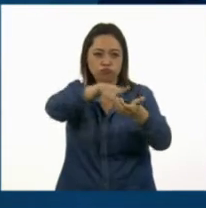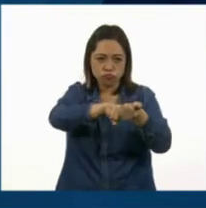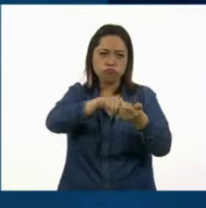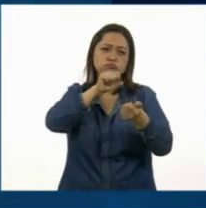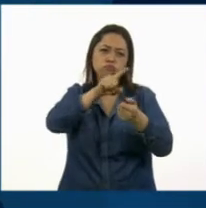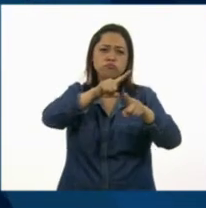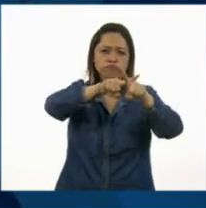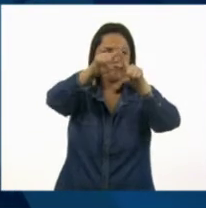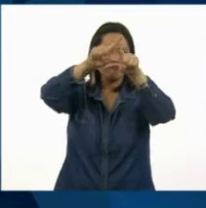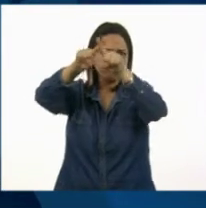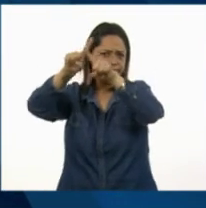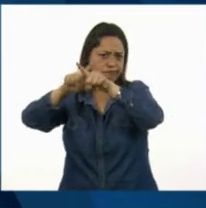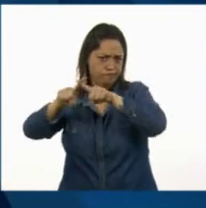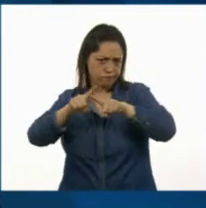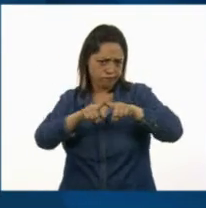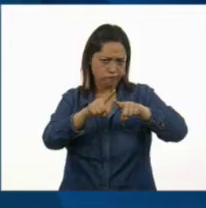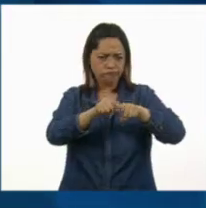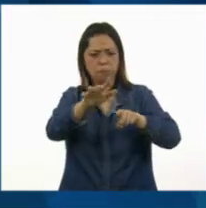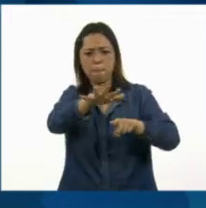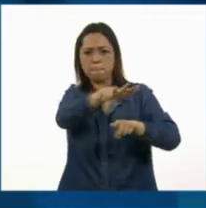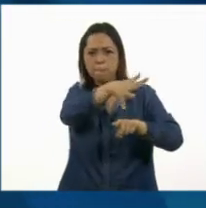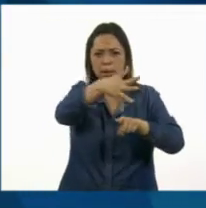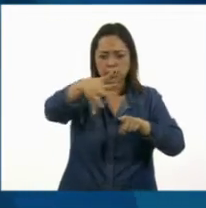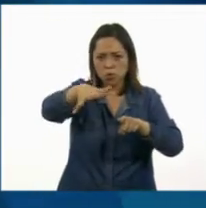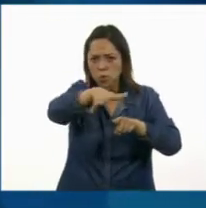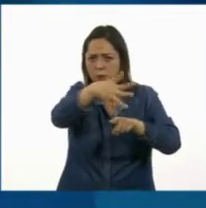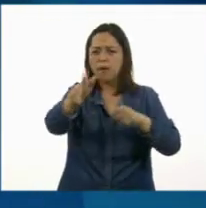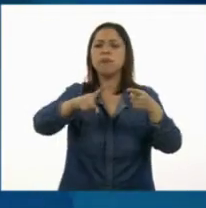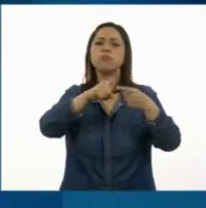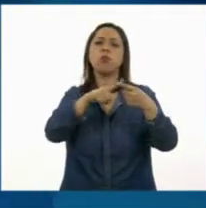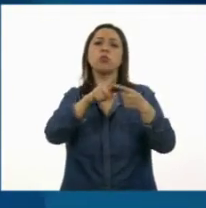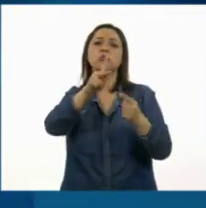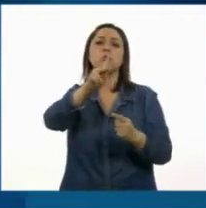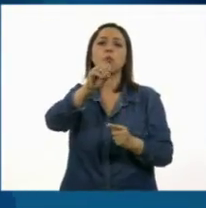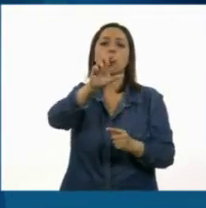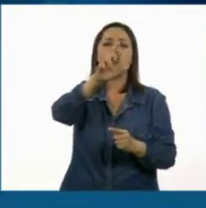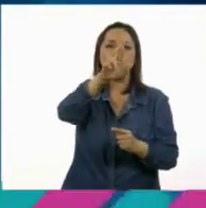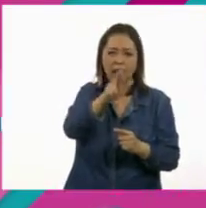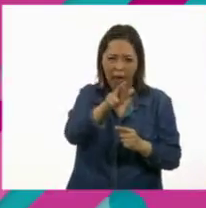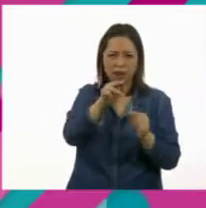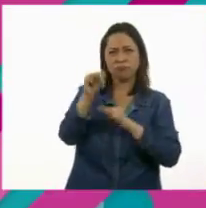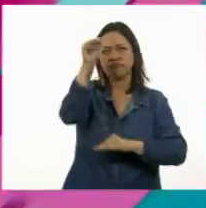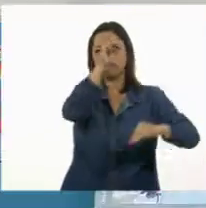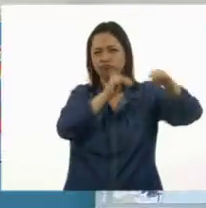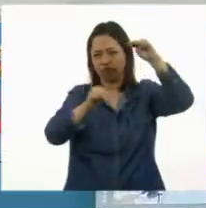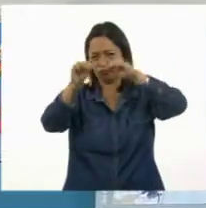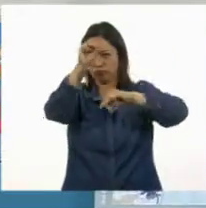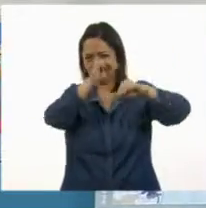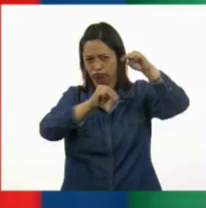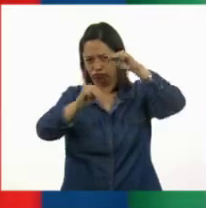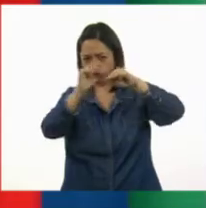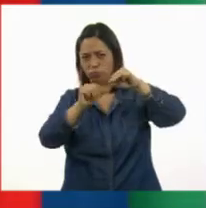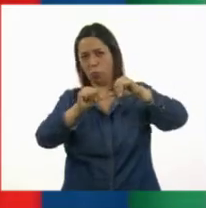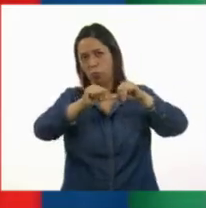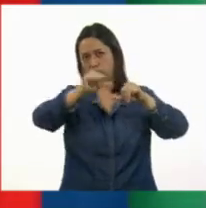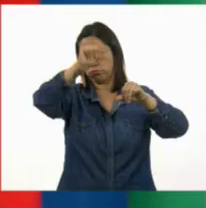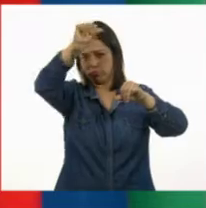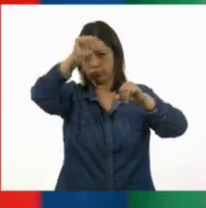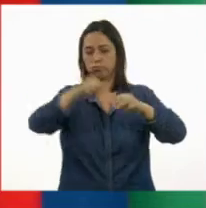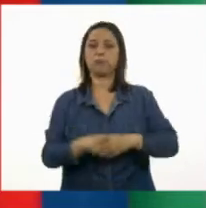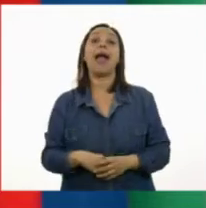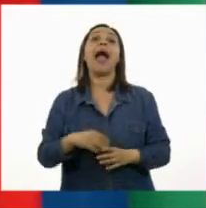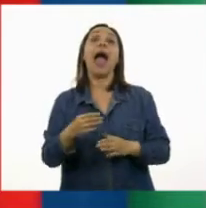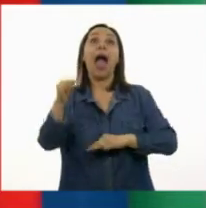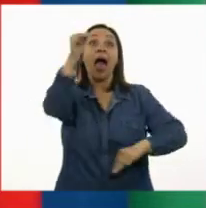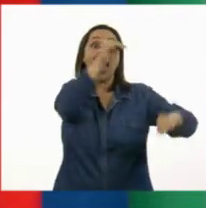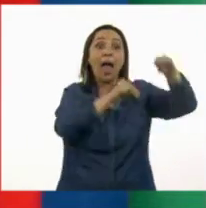climas. Hay templados y hay polar de alta montaña. ¡Claro! Los Andes son